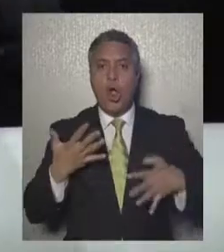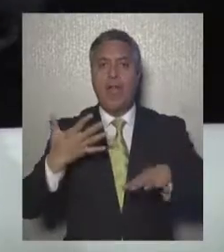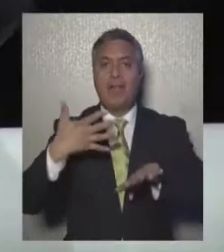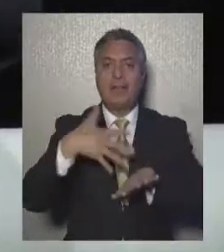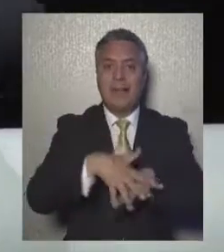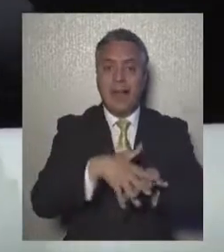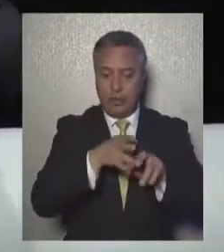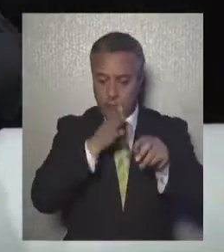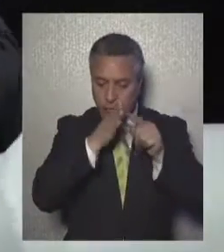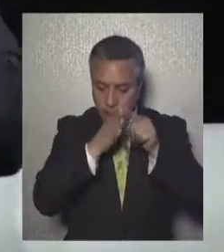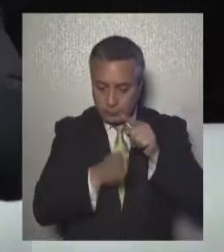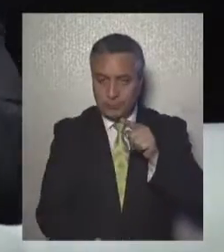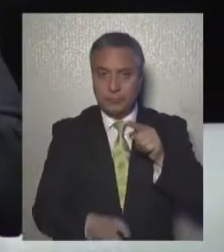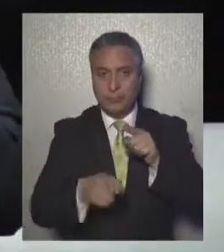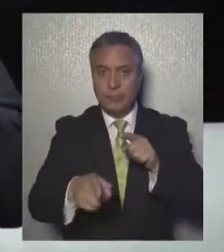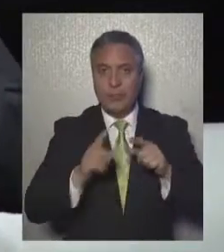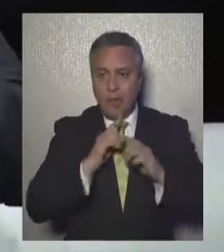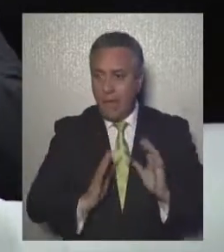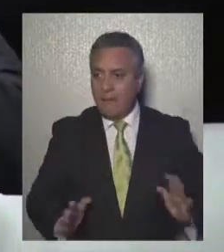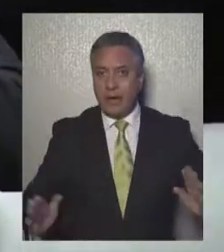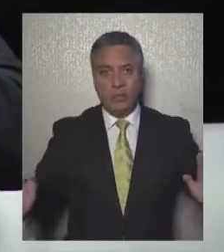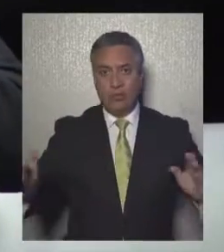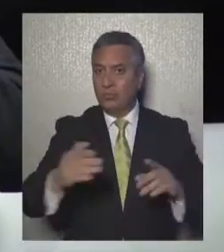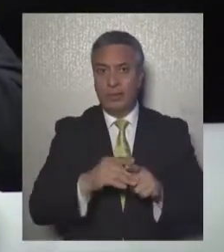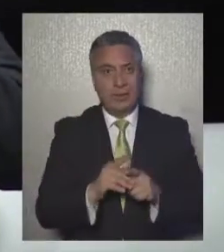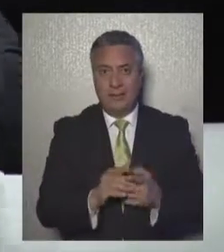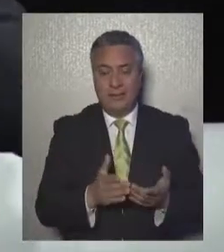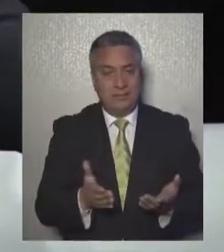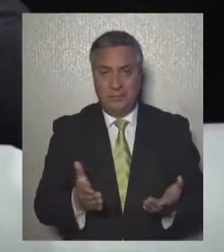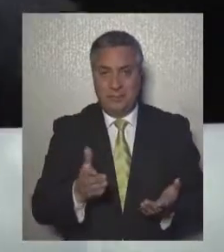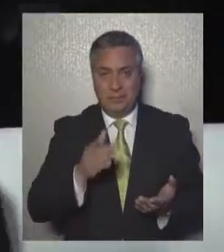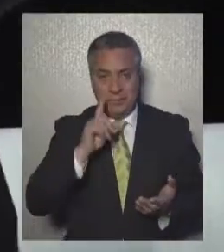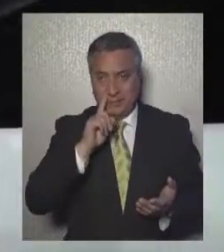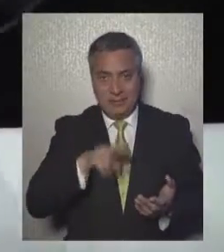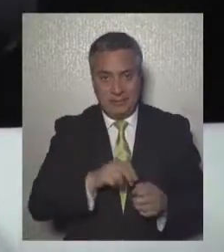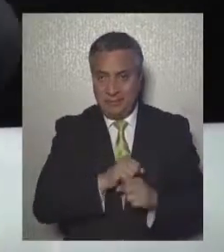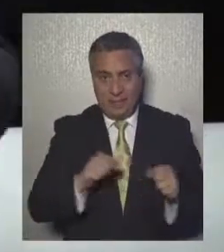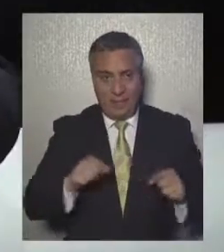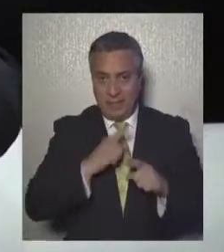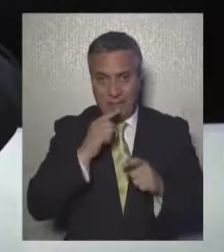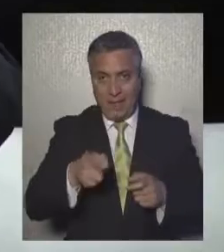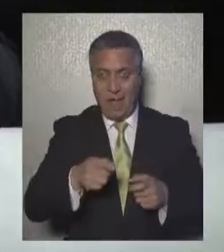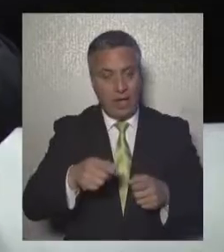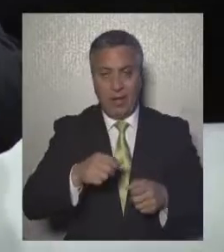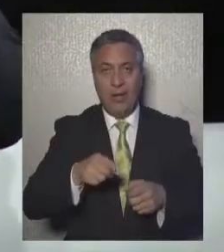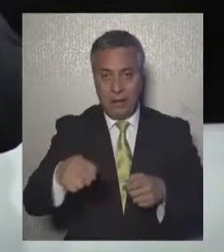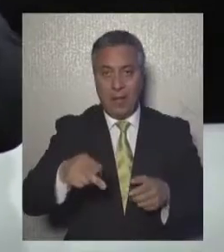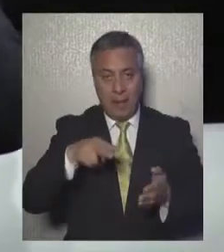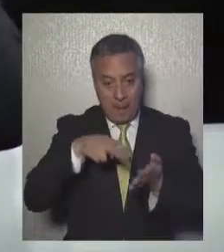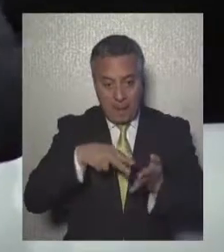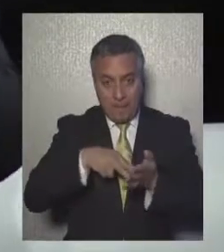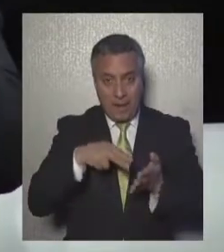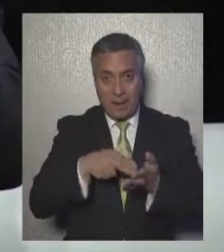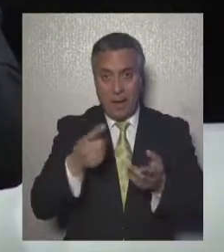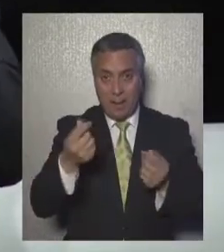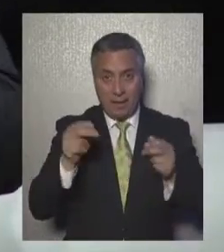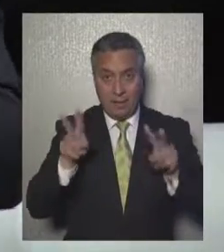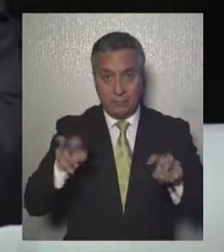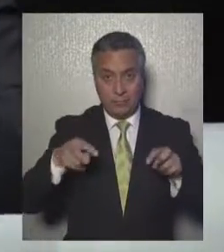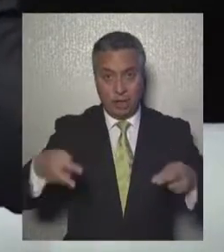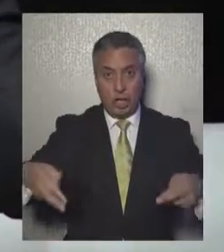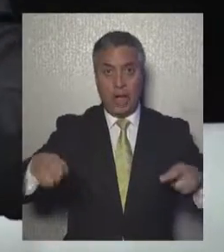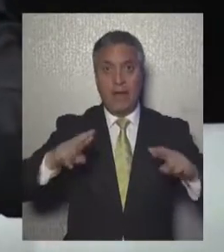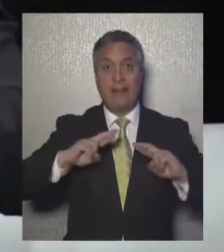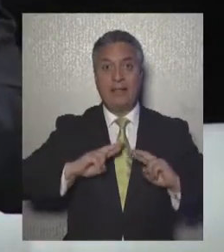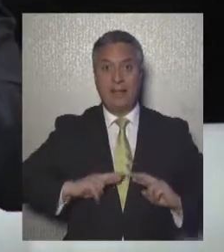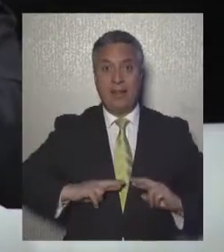competencia con infraestructura y con servicios de valor agregado. ¿Qué es lo que ocurre? La rentabilidad que se espera de la infraestructura es mucho